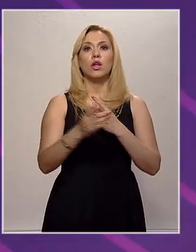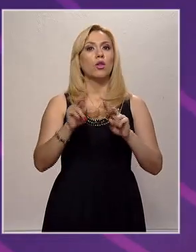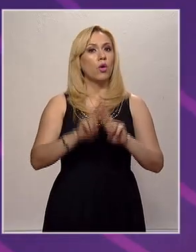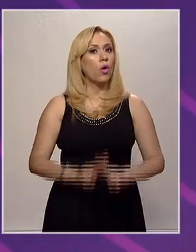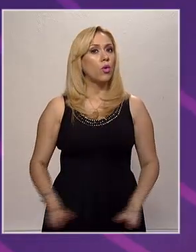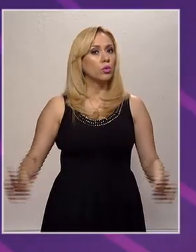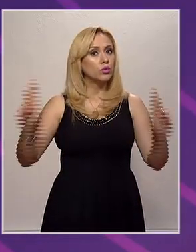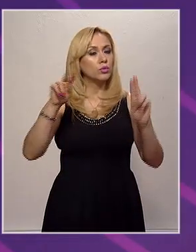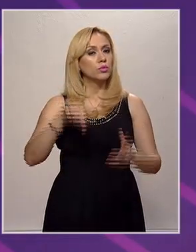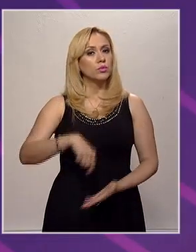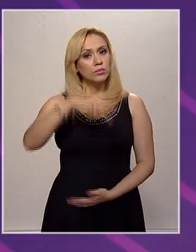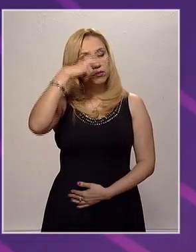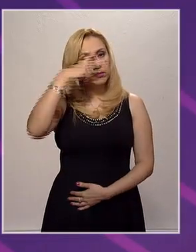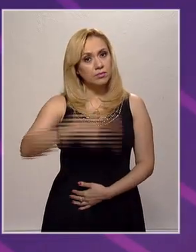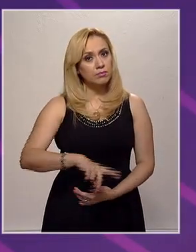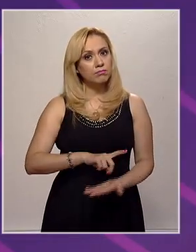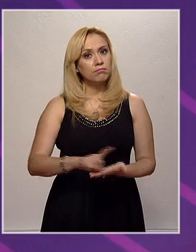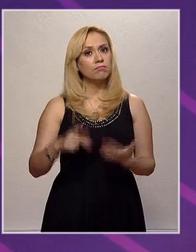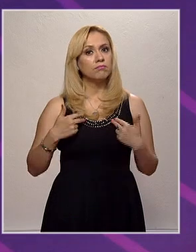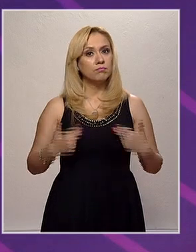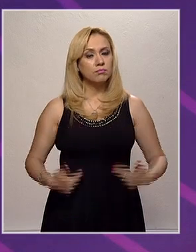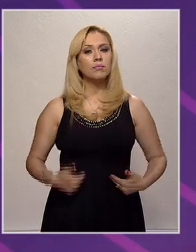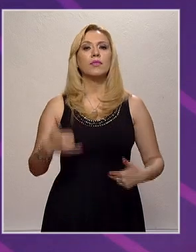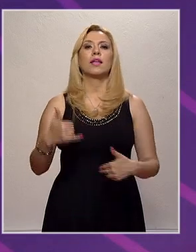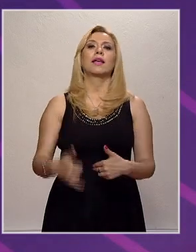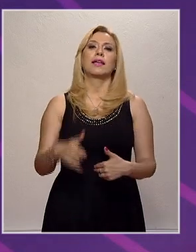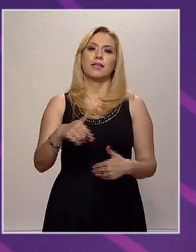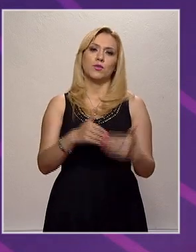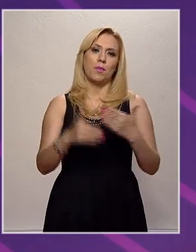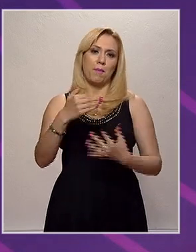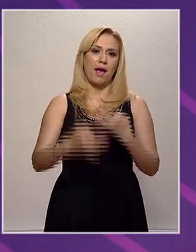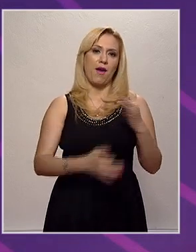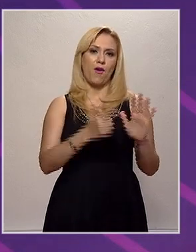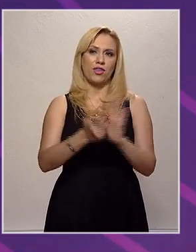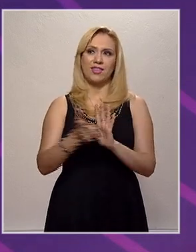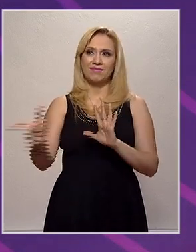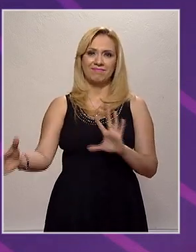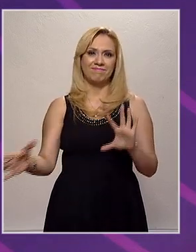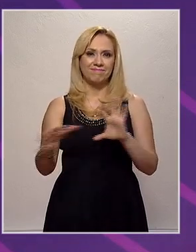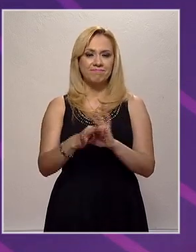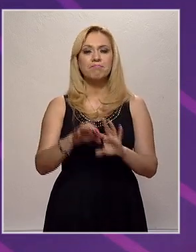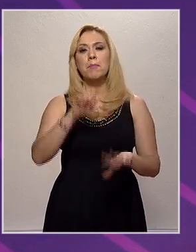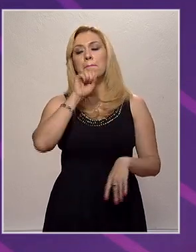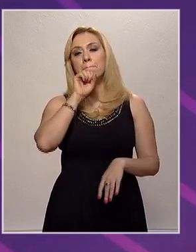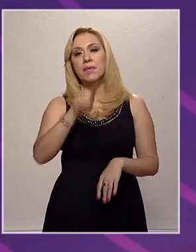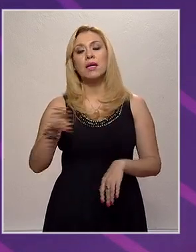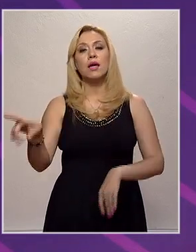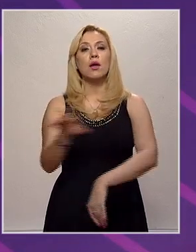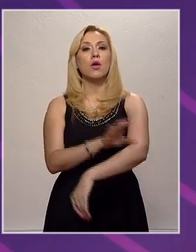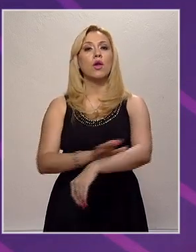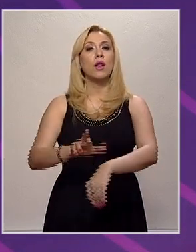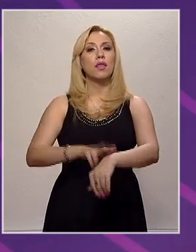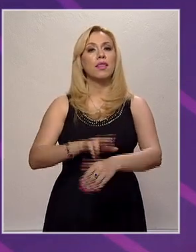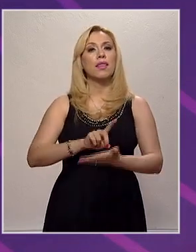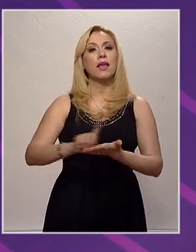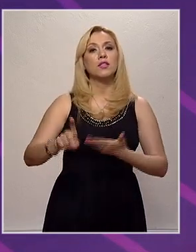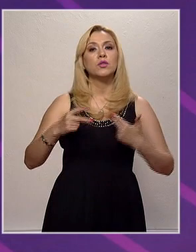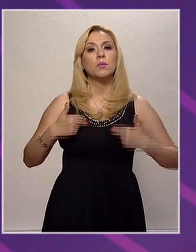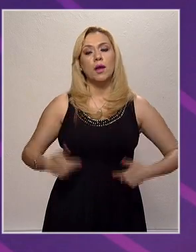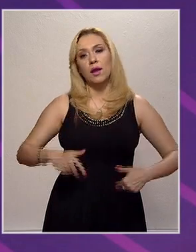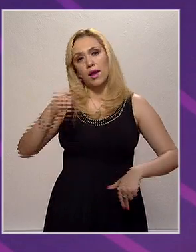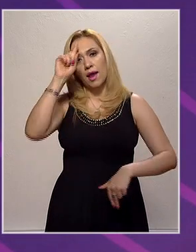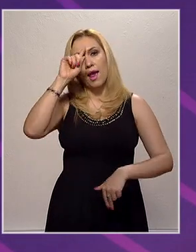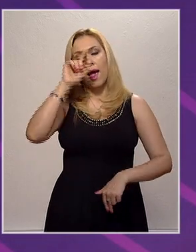México como enlace ante la Suprema Corte. En este mismo tribunal estuvo en la Coordinación de Derechos Humanos y Asesoría